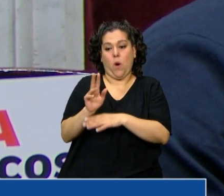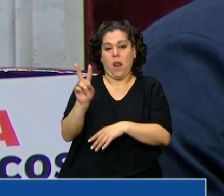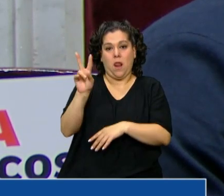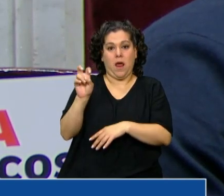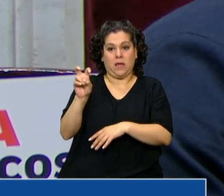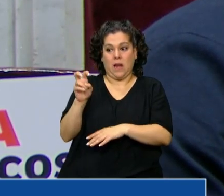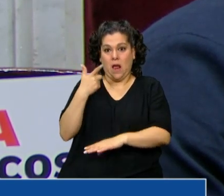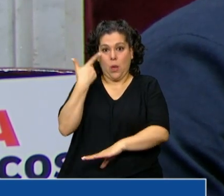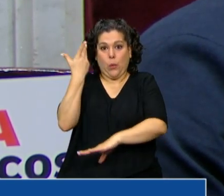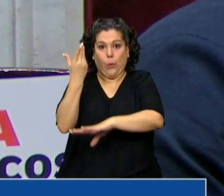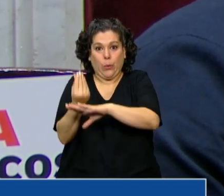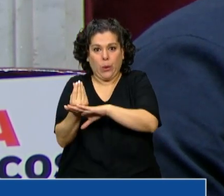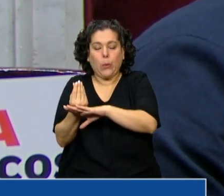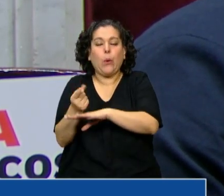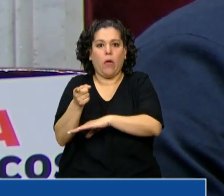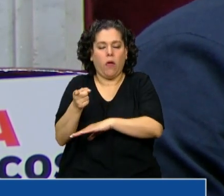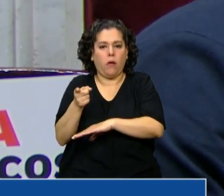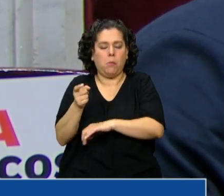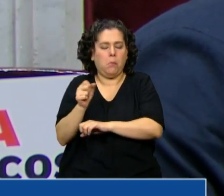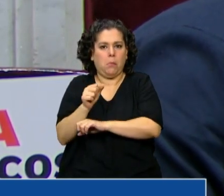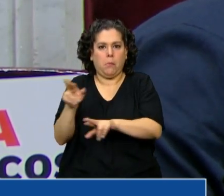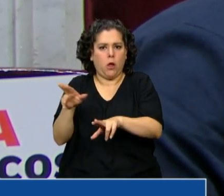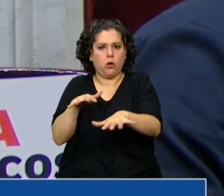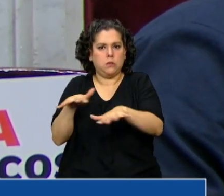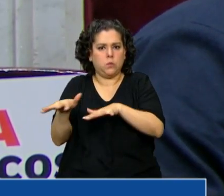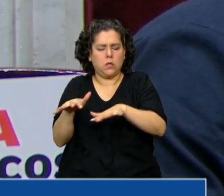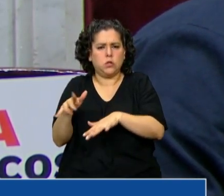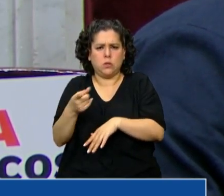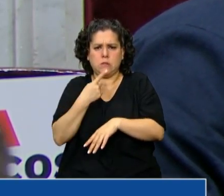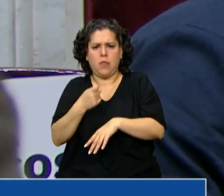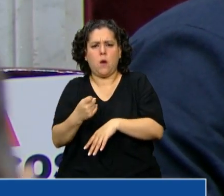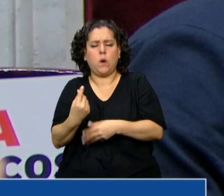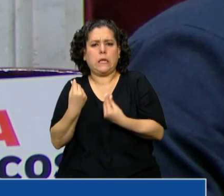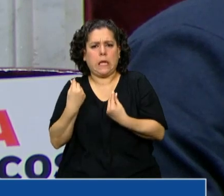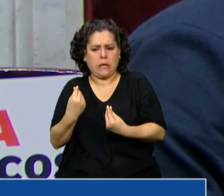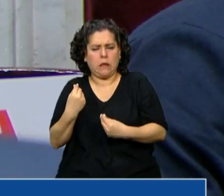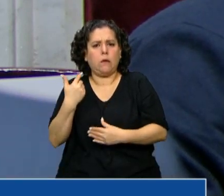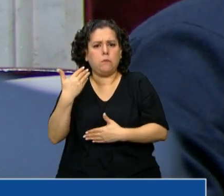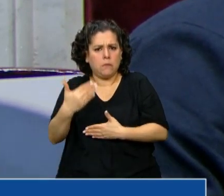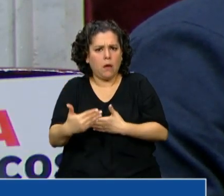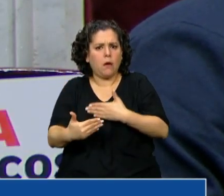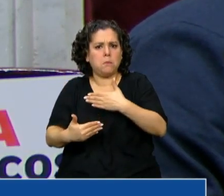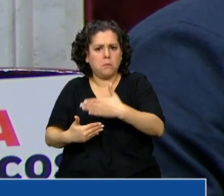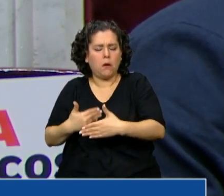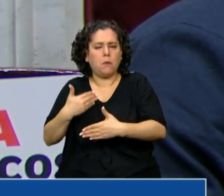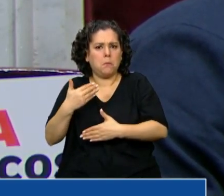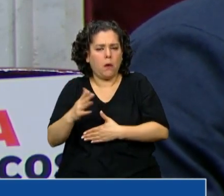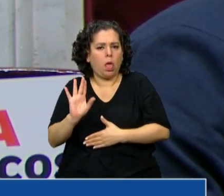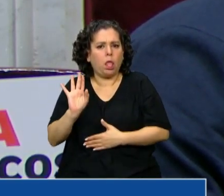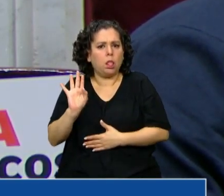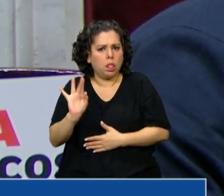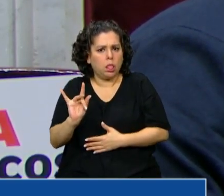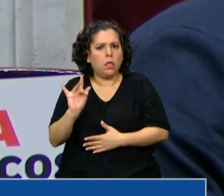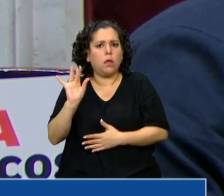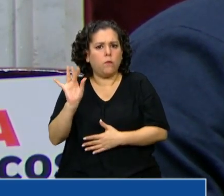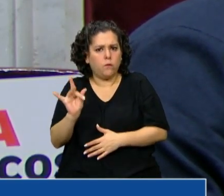partes en este sentido, están viendo cómo cada vez es más difícil afrontar